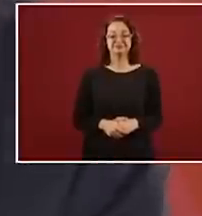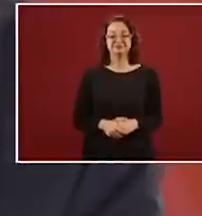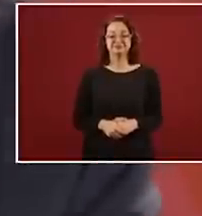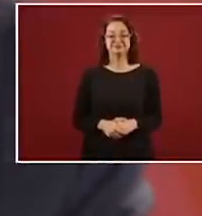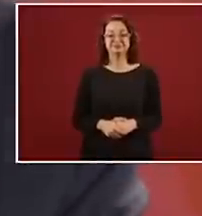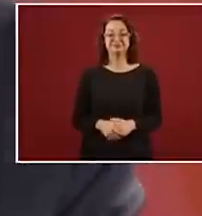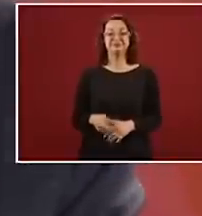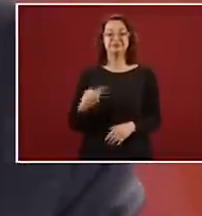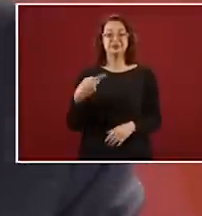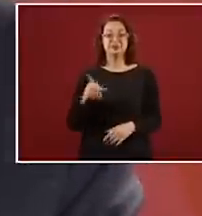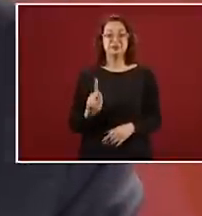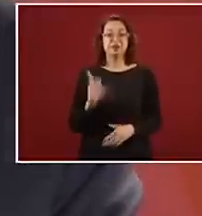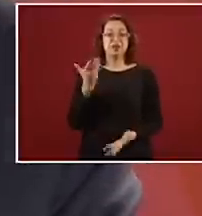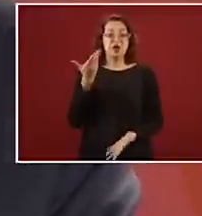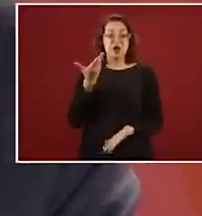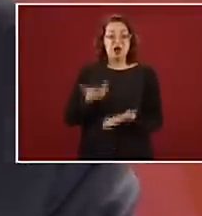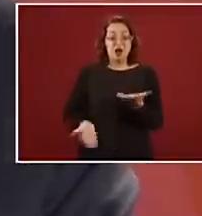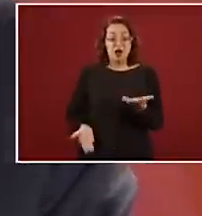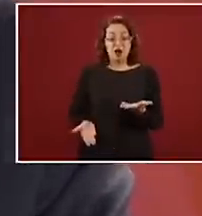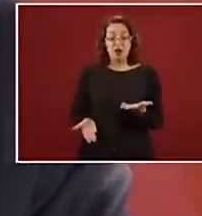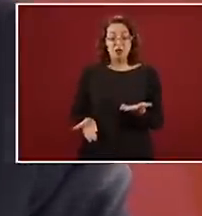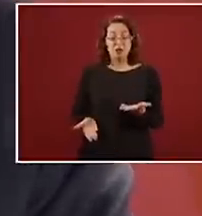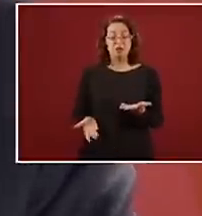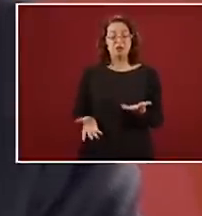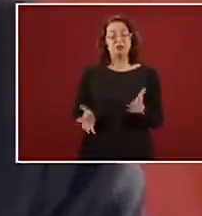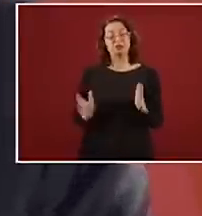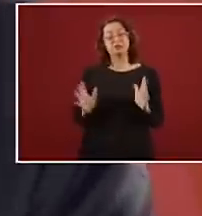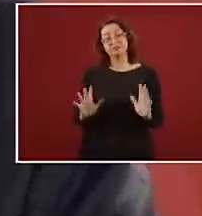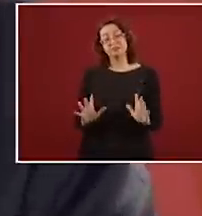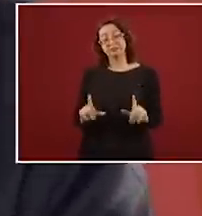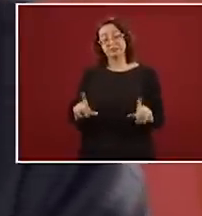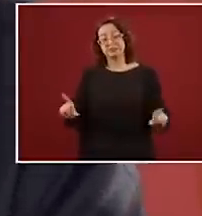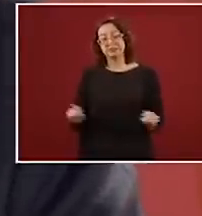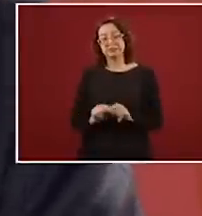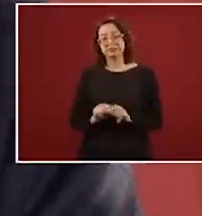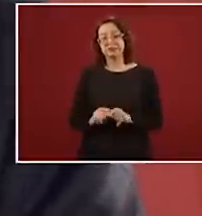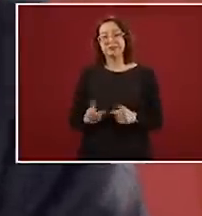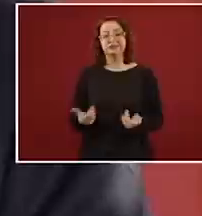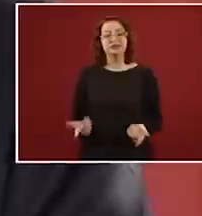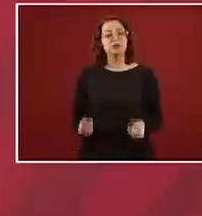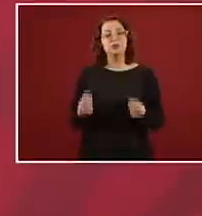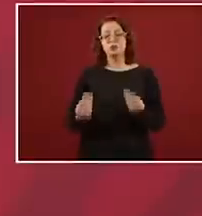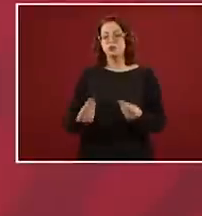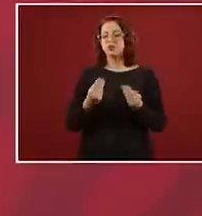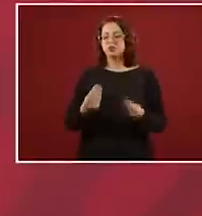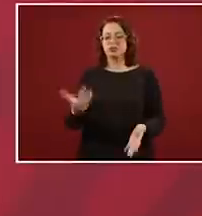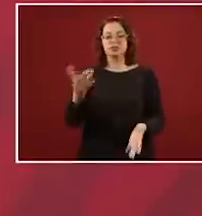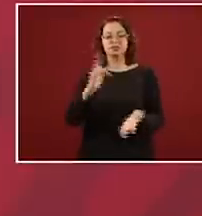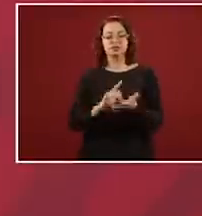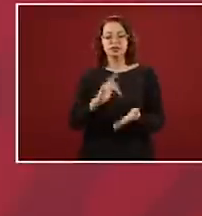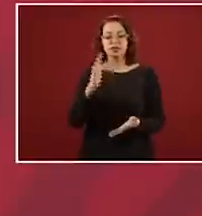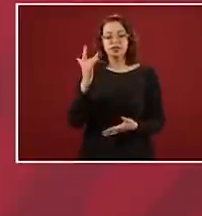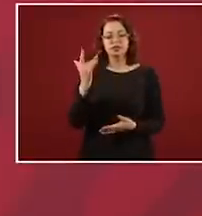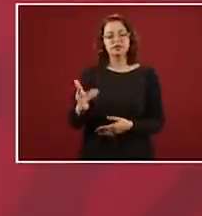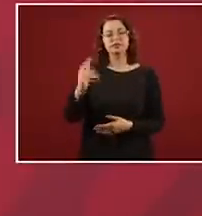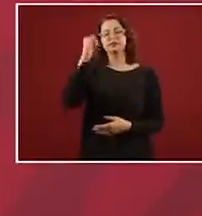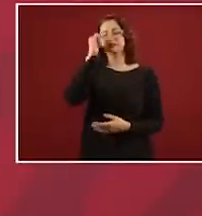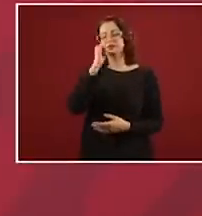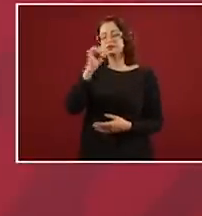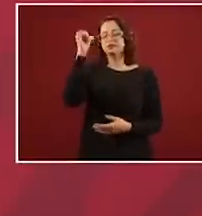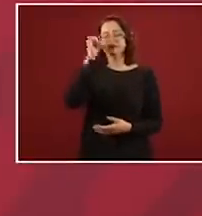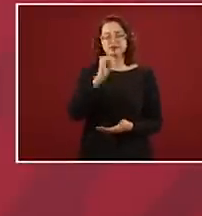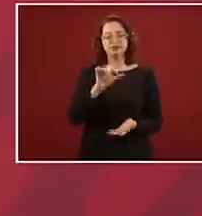Pero ahora, pues vamos a resolver. Yo agradezco mucho, como siempre, el apoyo